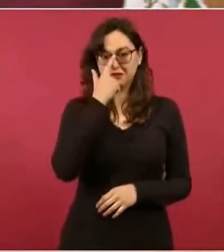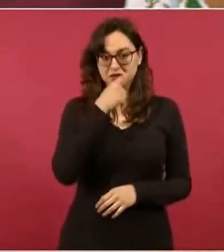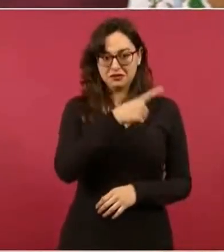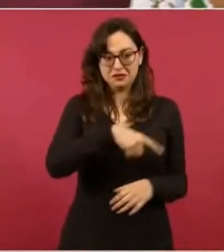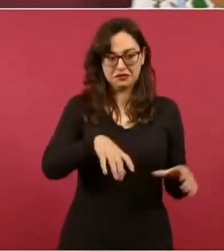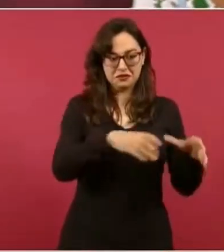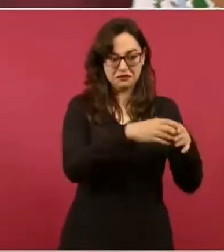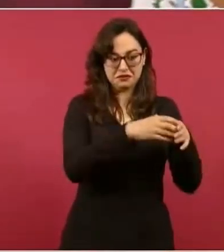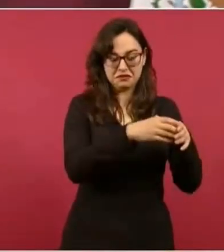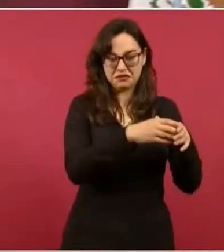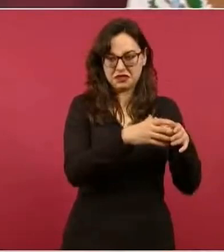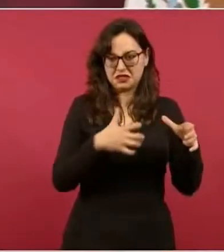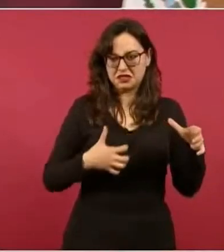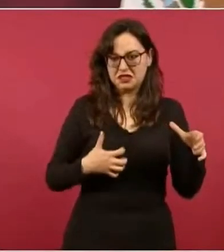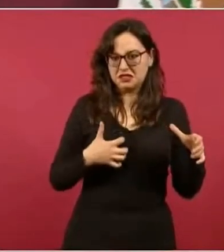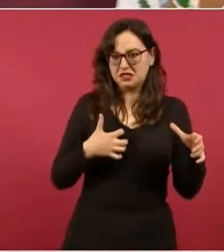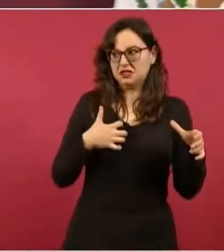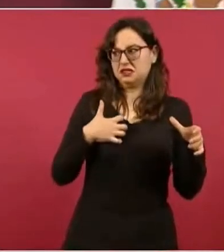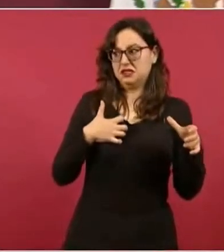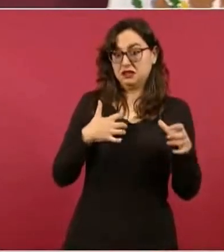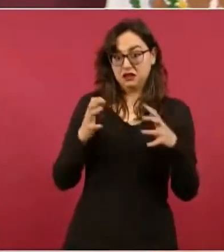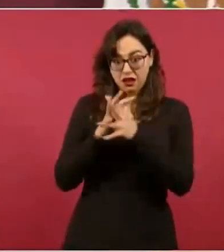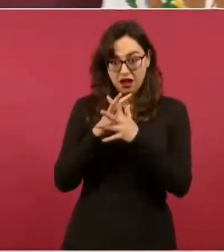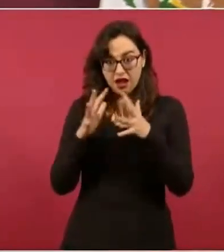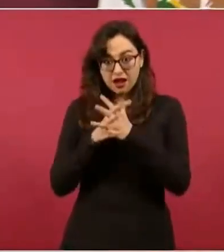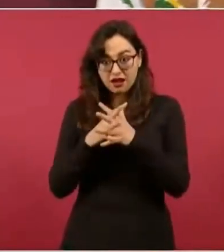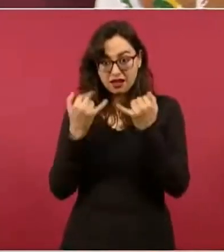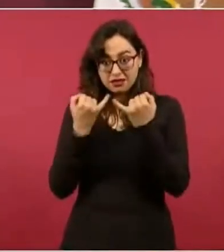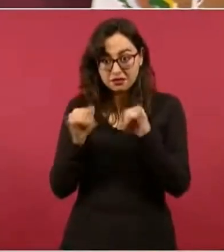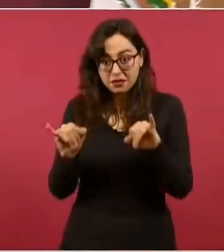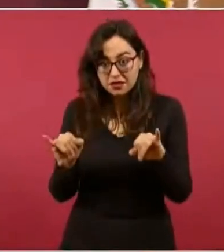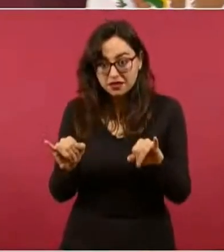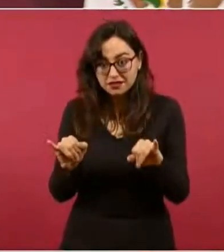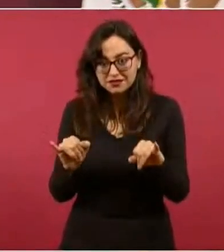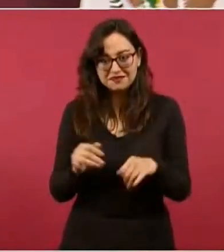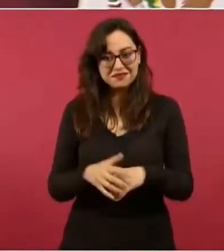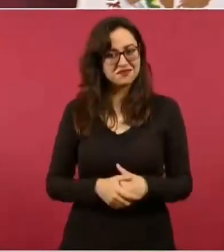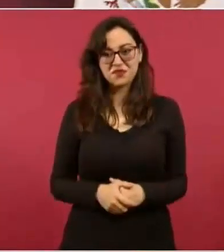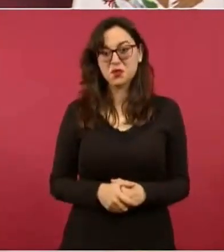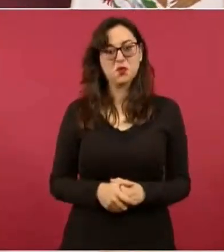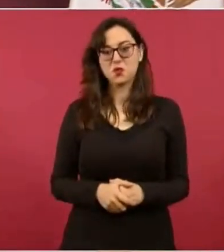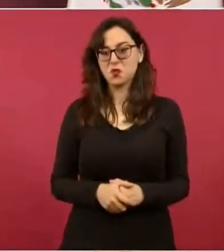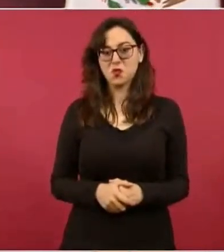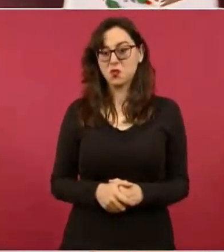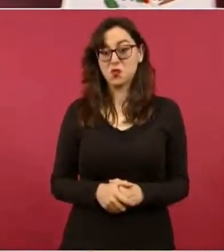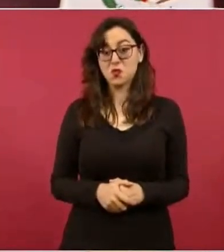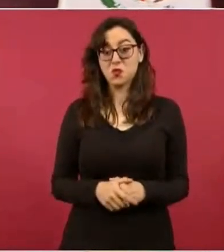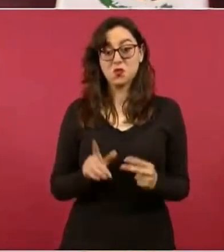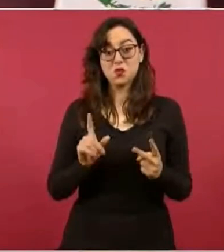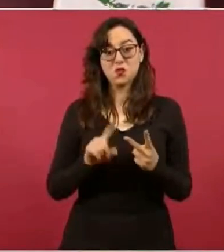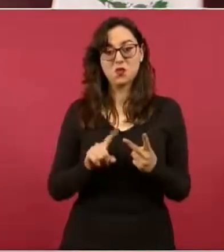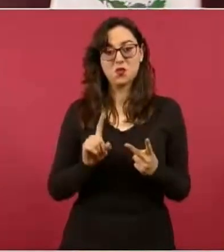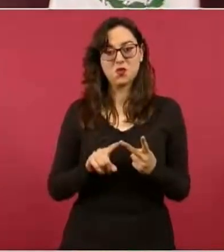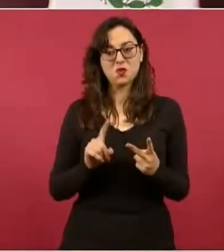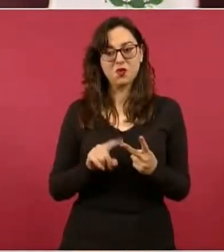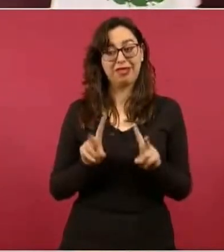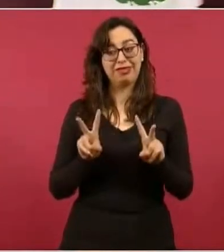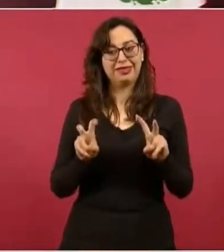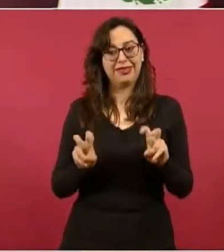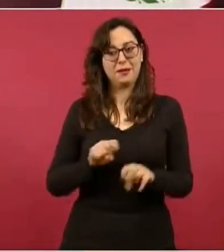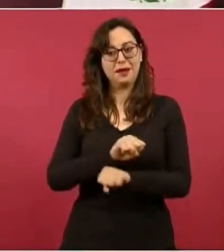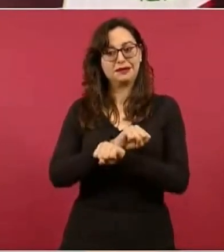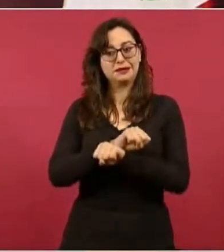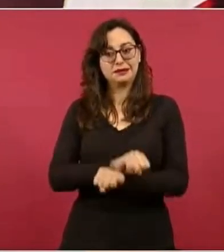a luchar por la independencia sobre todo porque se atrevió